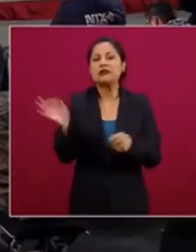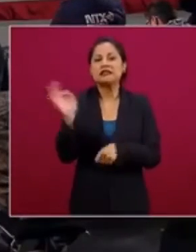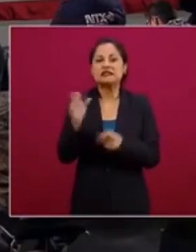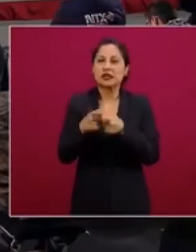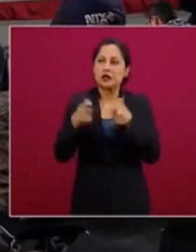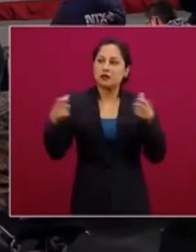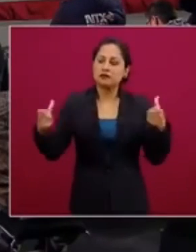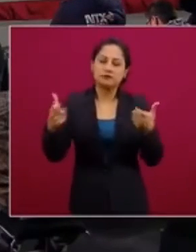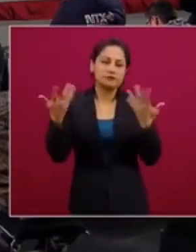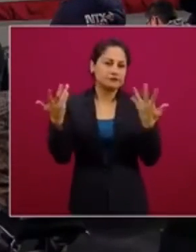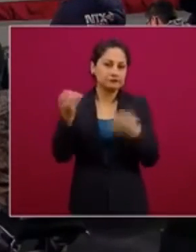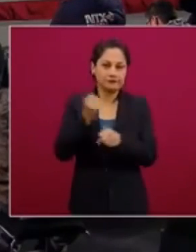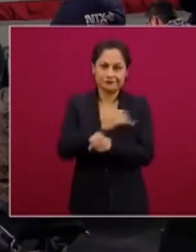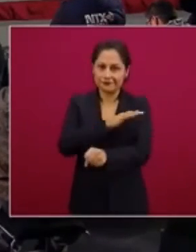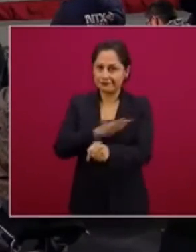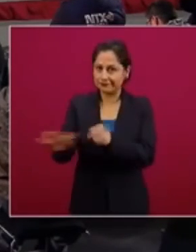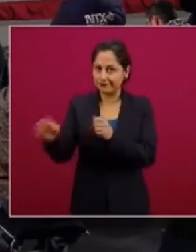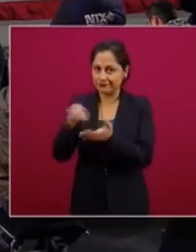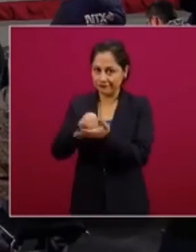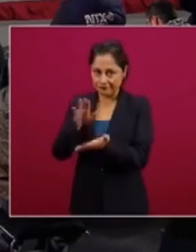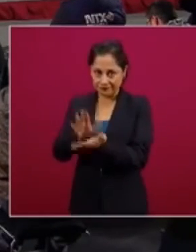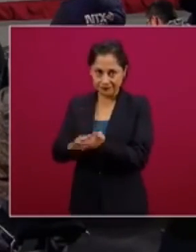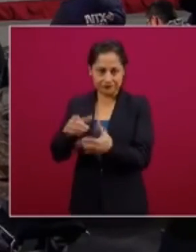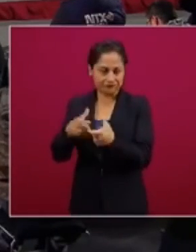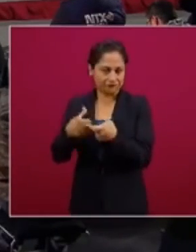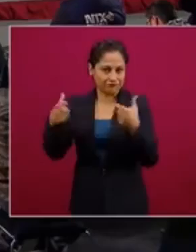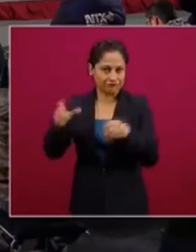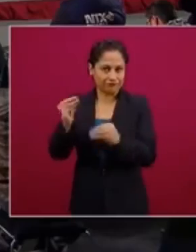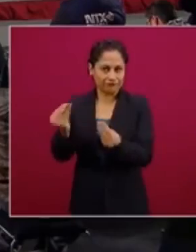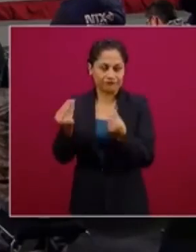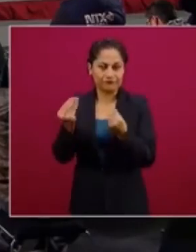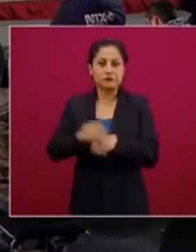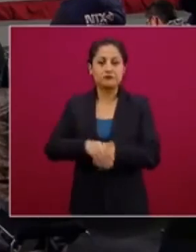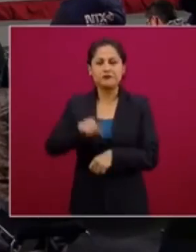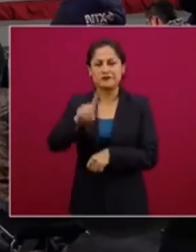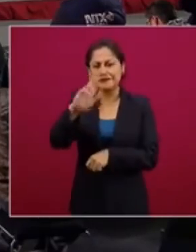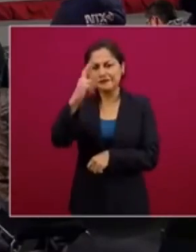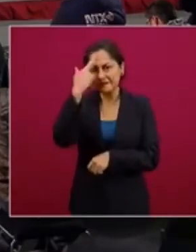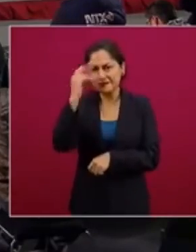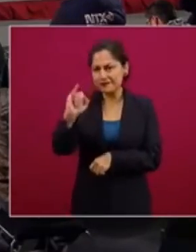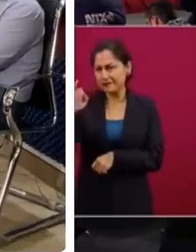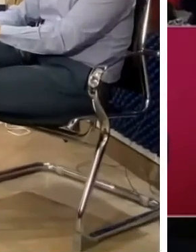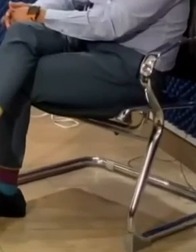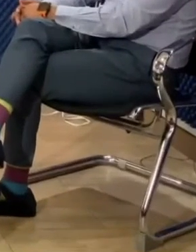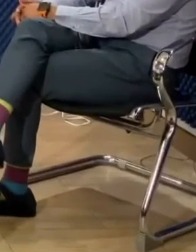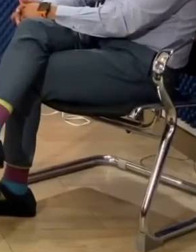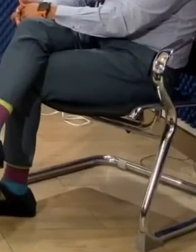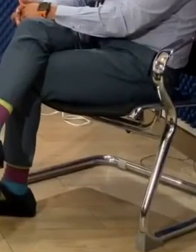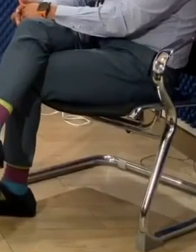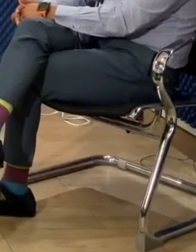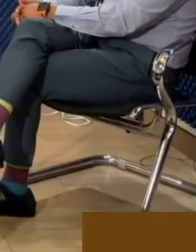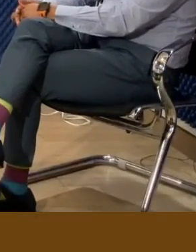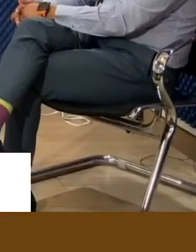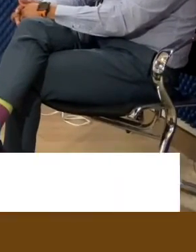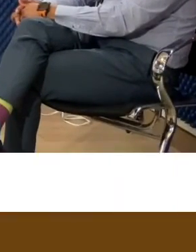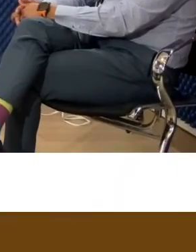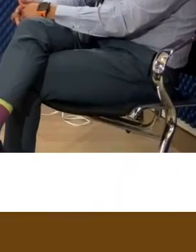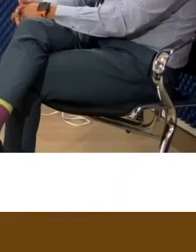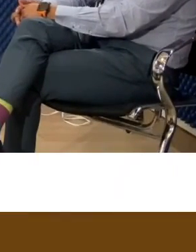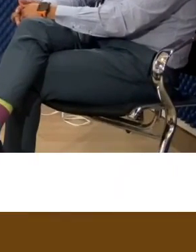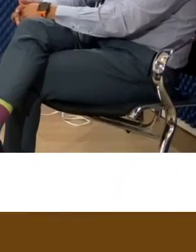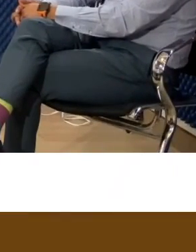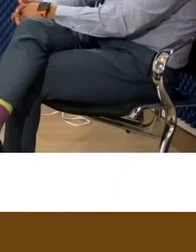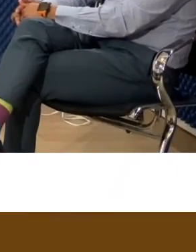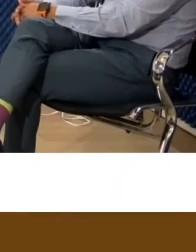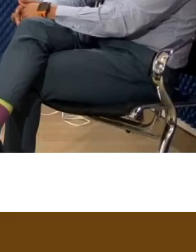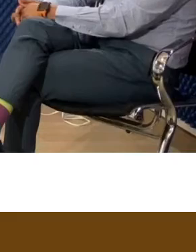independientemente de la religión, independientemente de la situación, a donde te congregues, a qué iglesia asistas, si hay